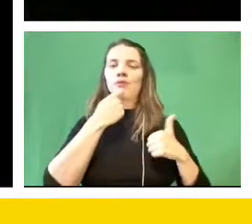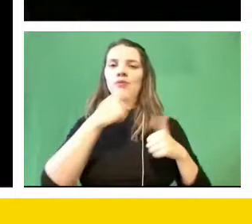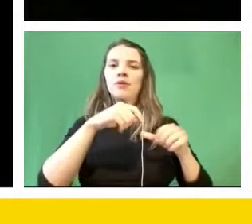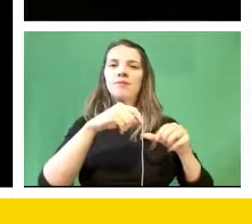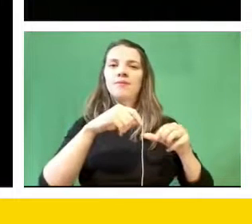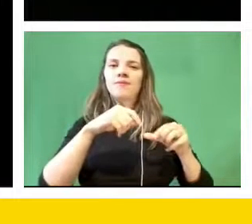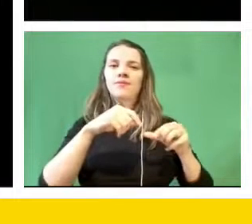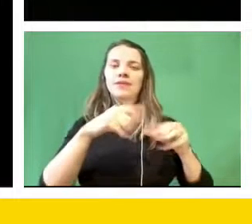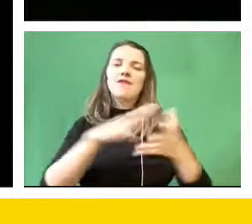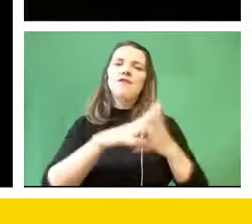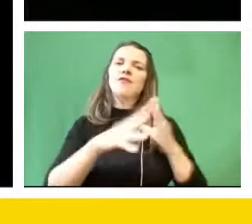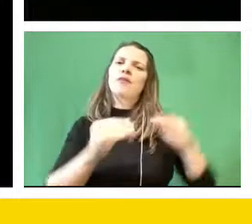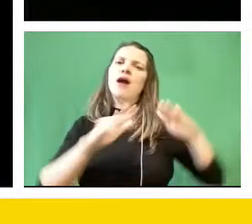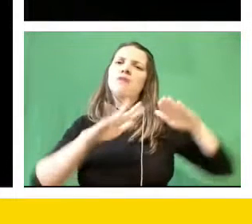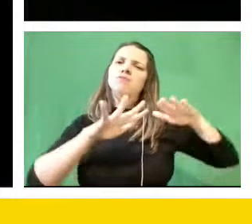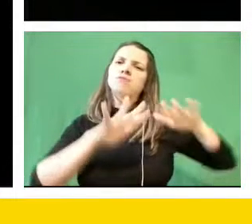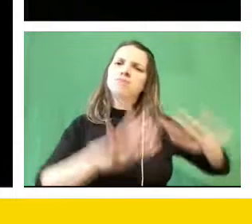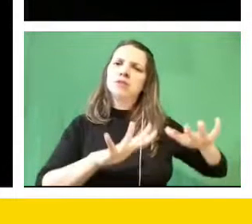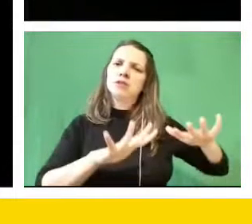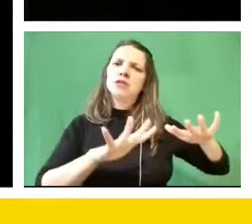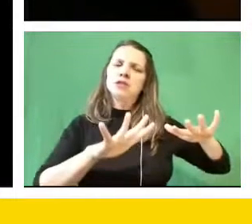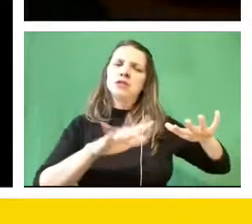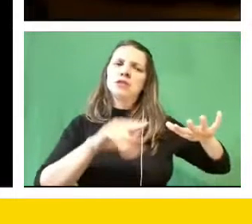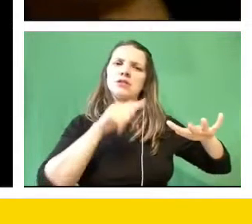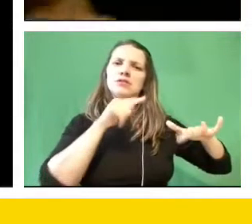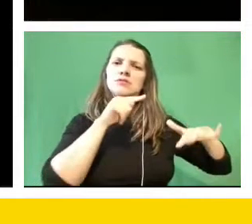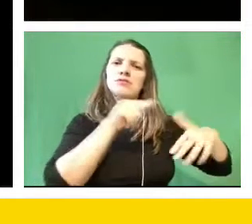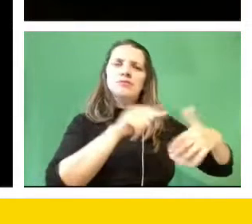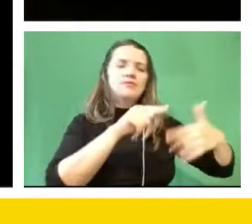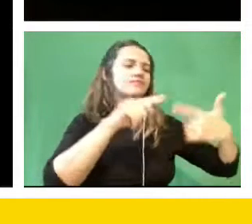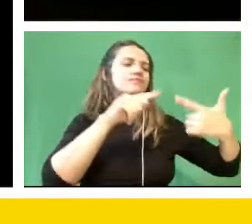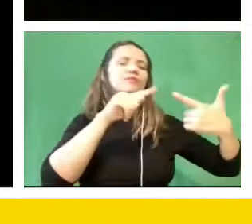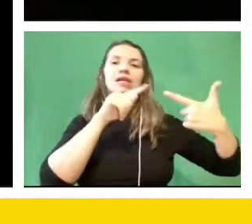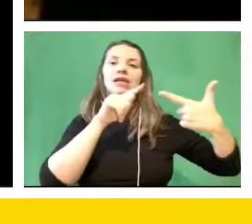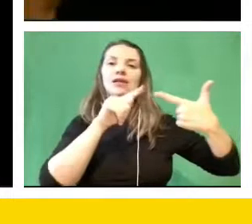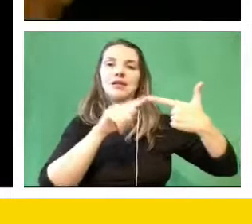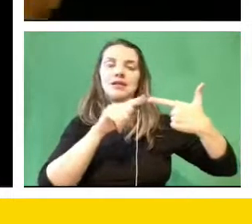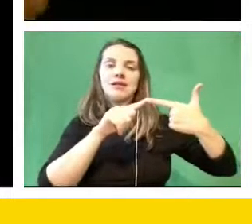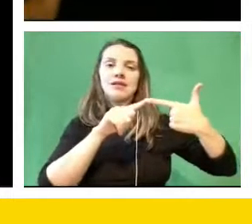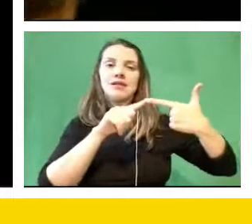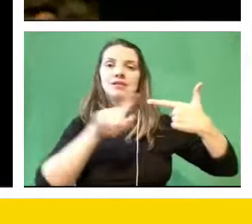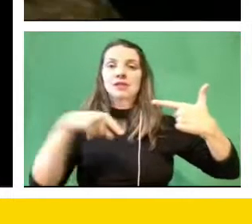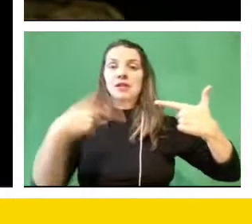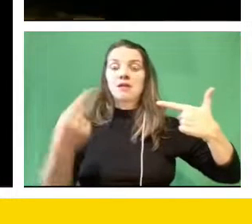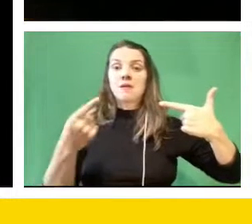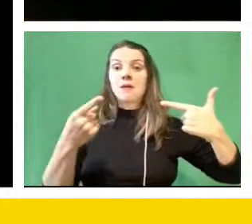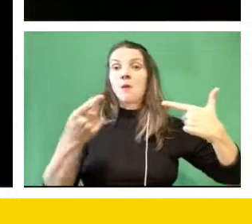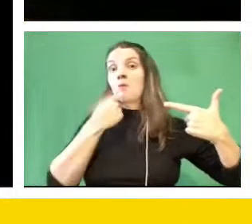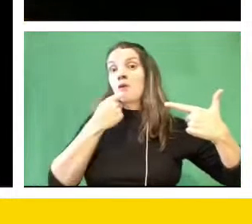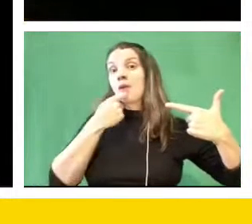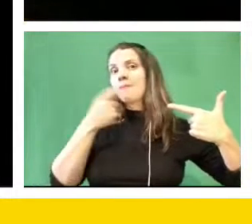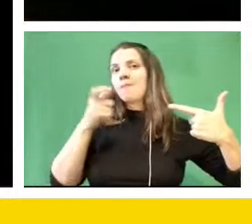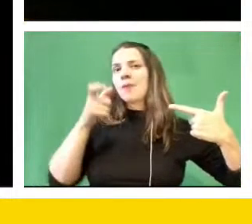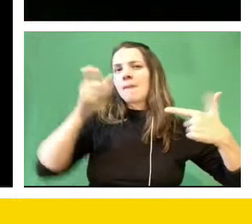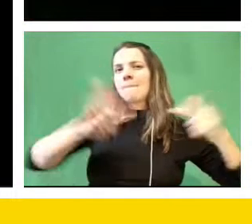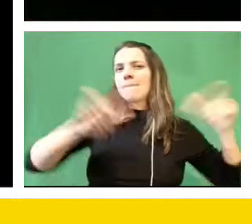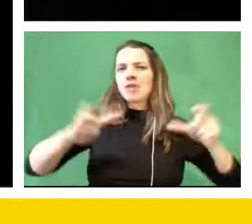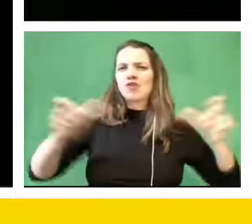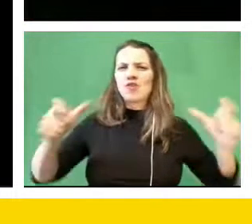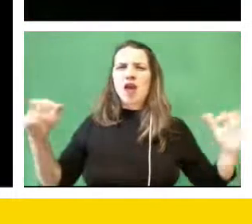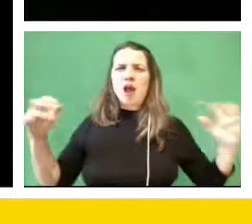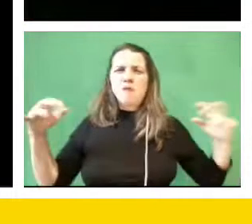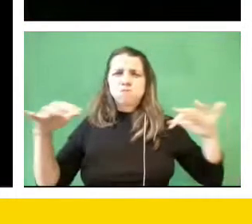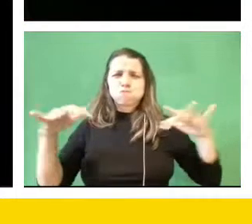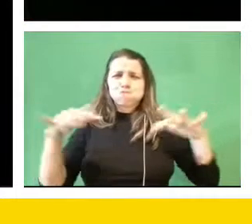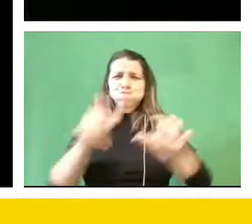misionales. Los espacios convergentes, que es donde se reúne gran cantidad de público y de usuarios,